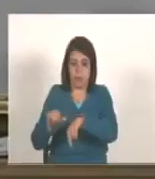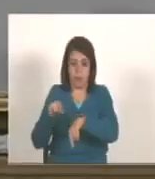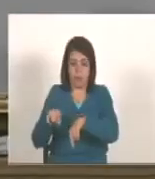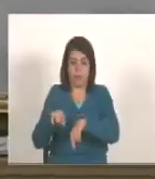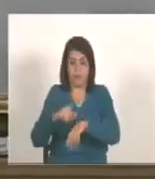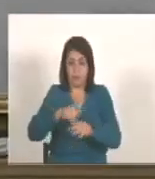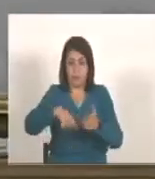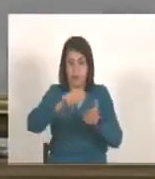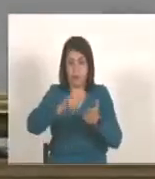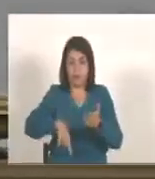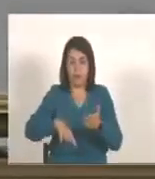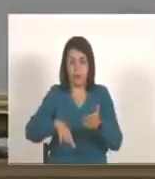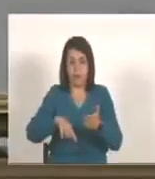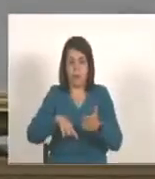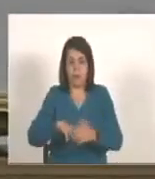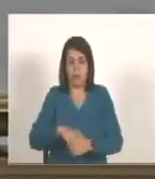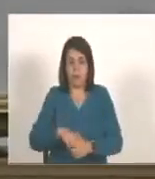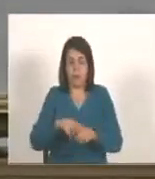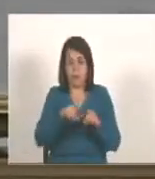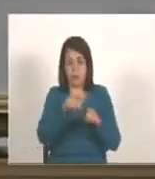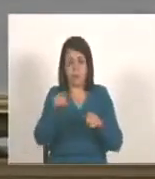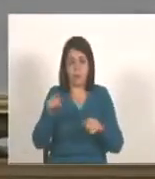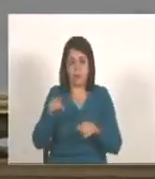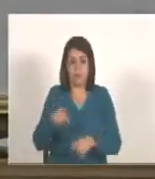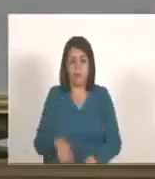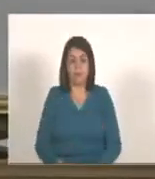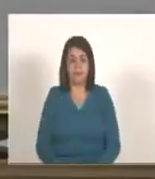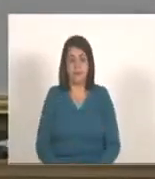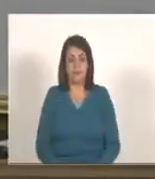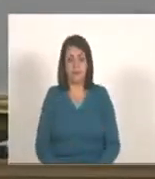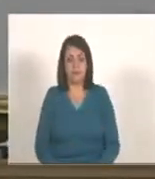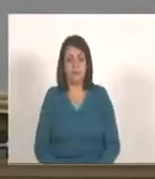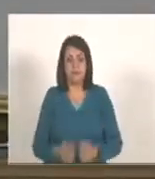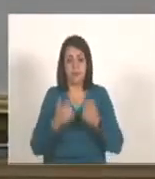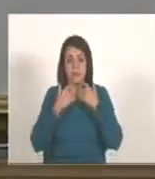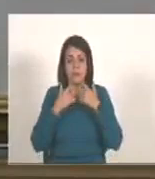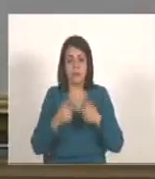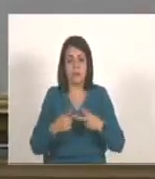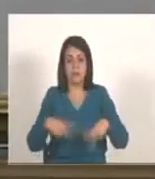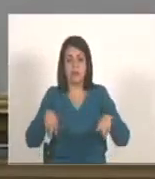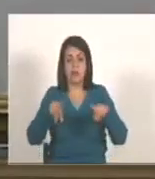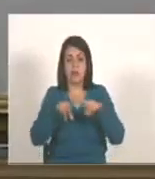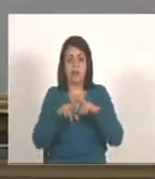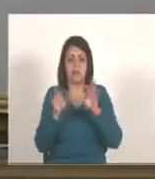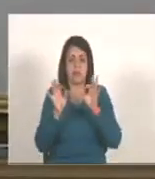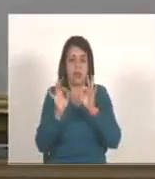la firma de ellos pierde todo su valor.